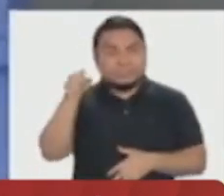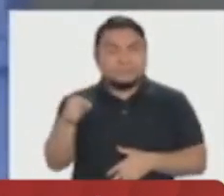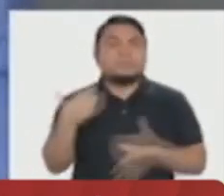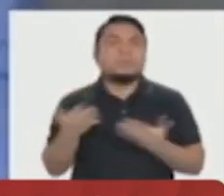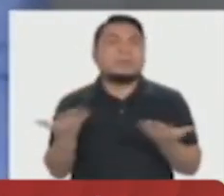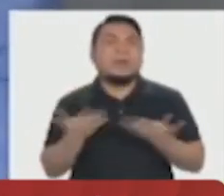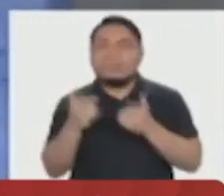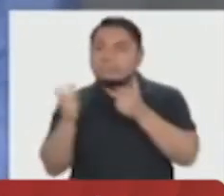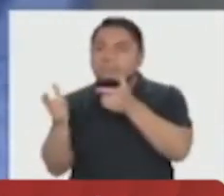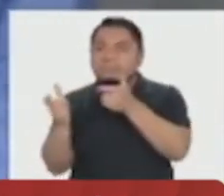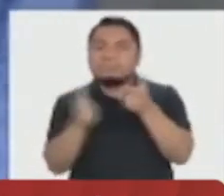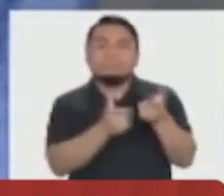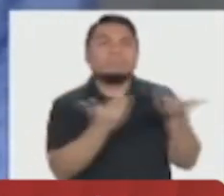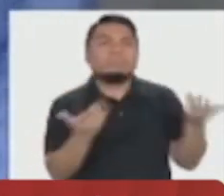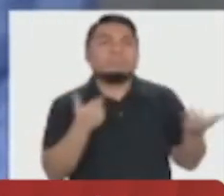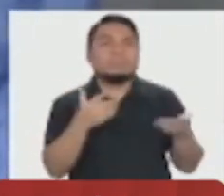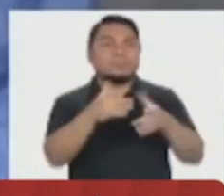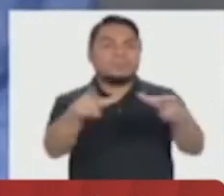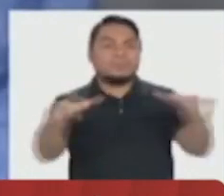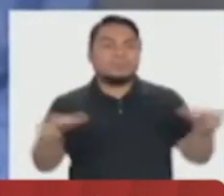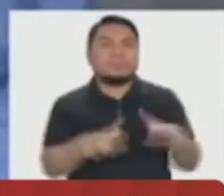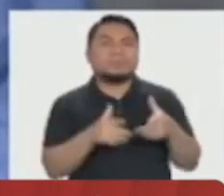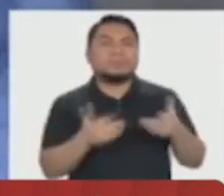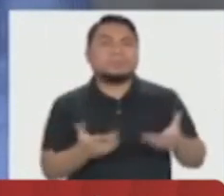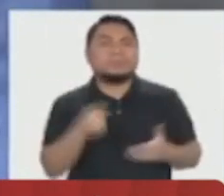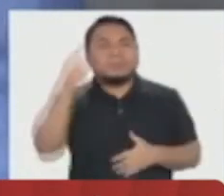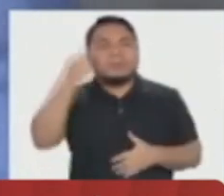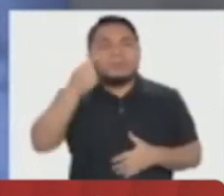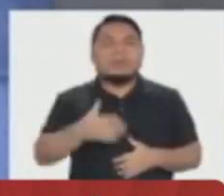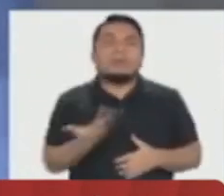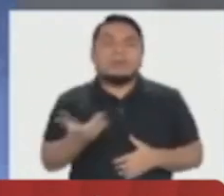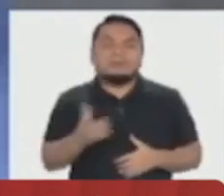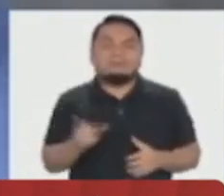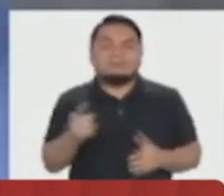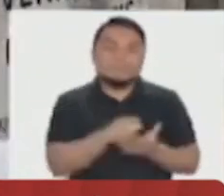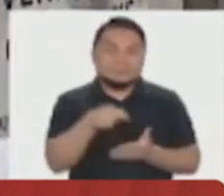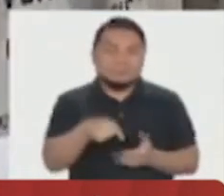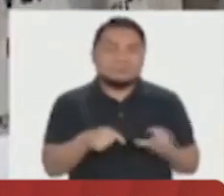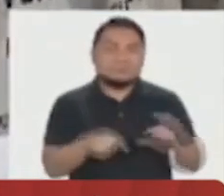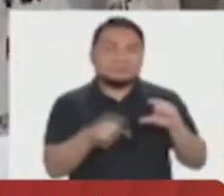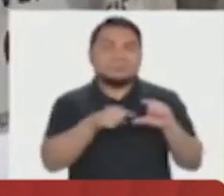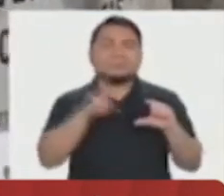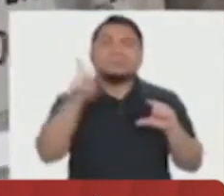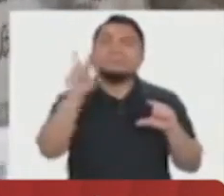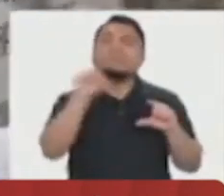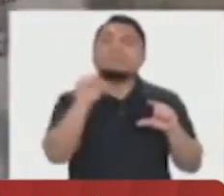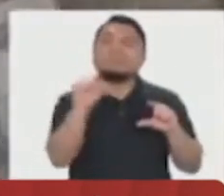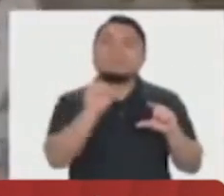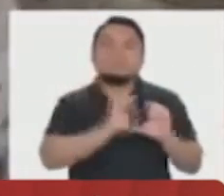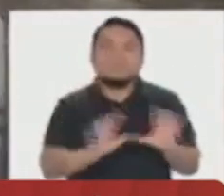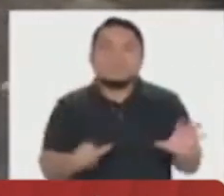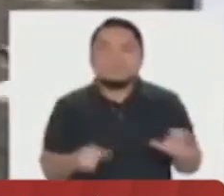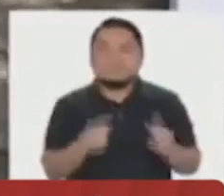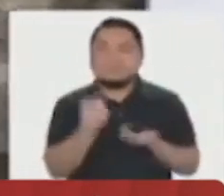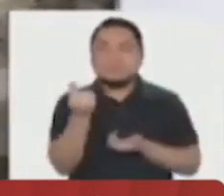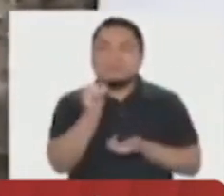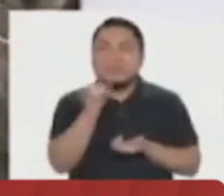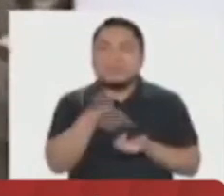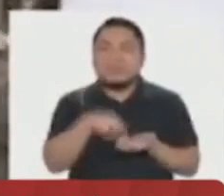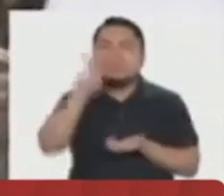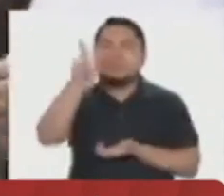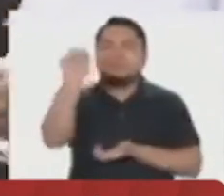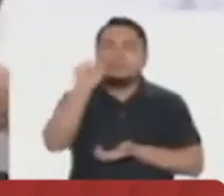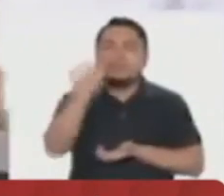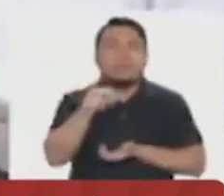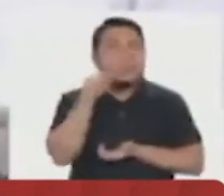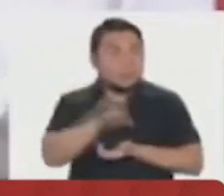puede abastecer entre 12 y 20 balones. El costo nos sale a 2 soles el producto terminado, así es, y que no